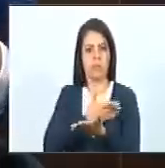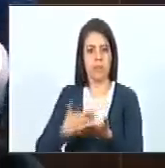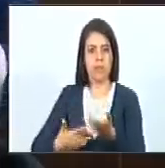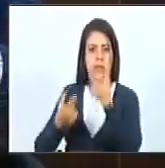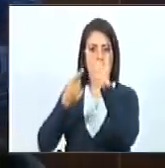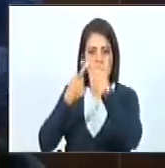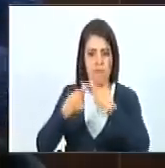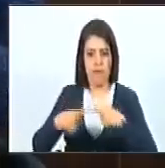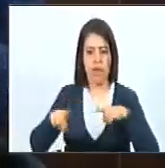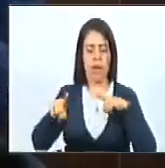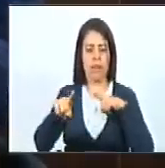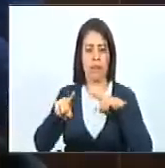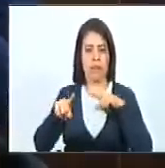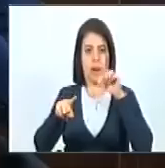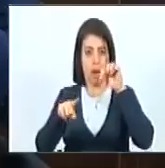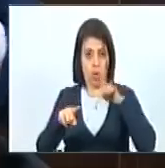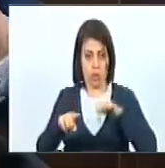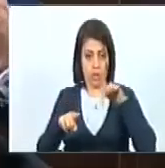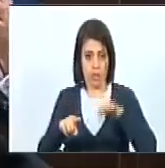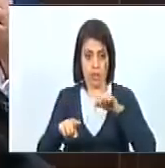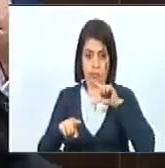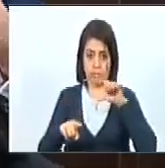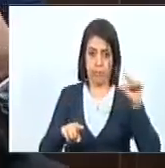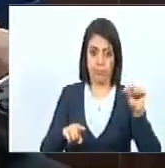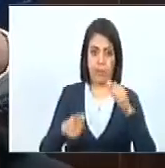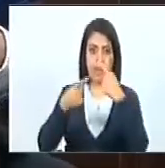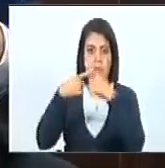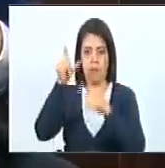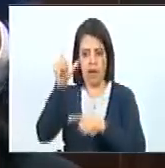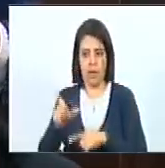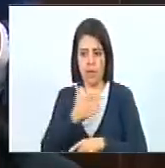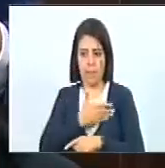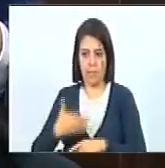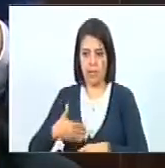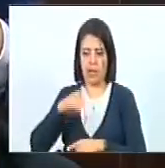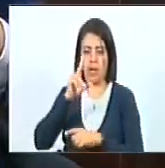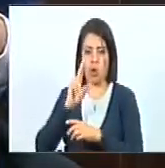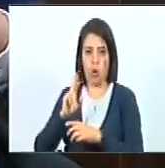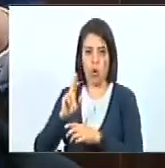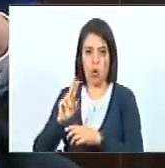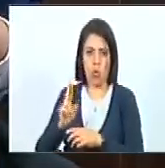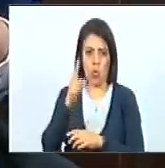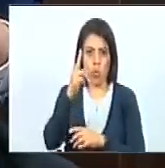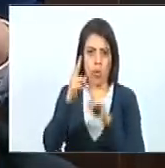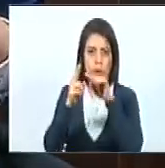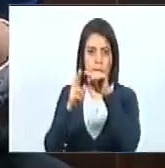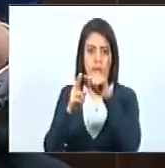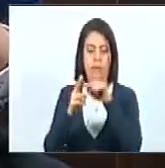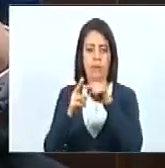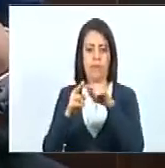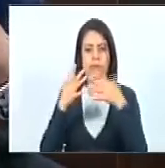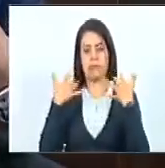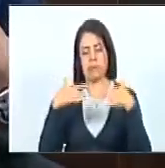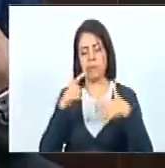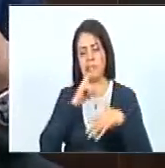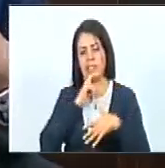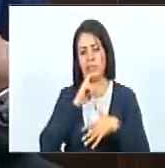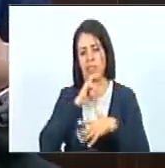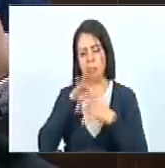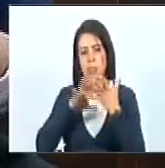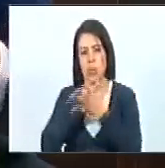distinto al que se va. Distinto al que se va. Y que Uruguay, aún teniendo que tragar arena en la